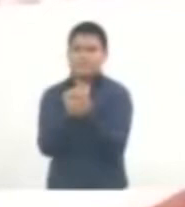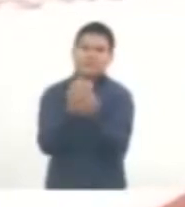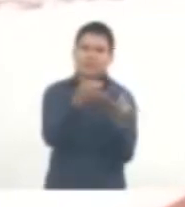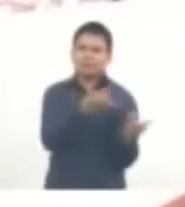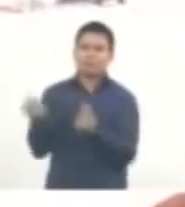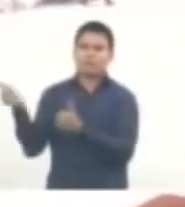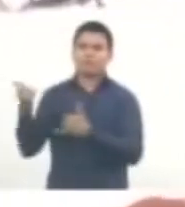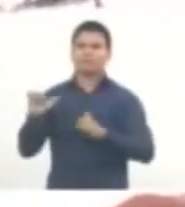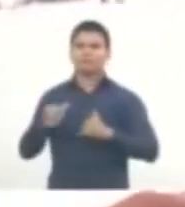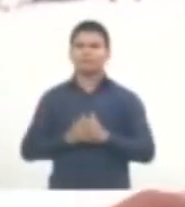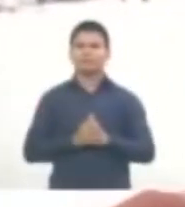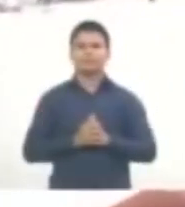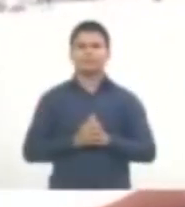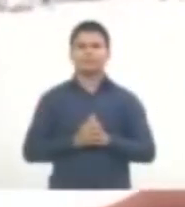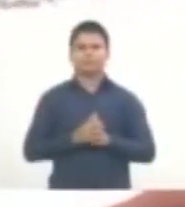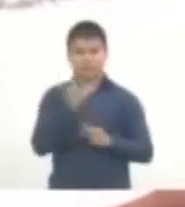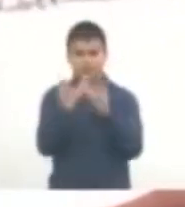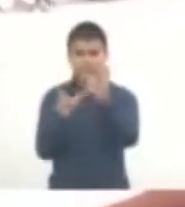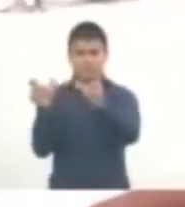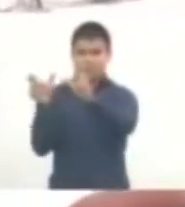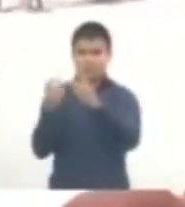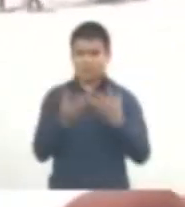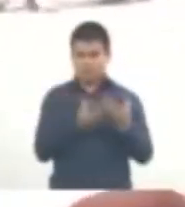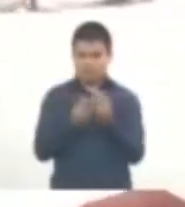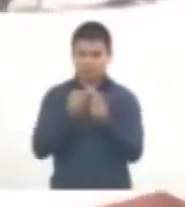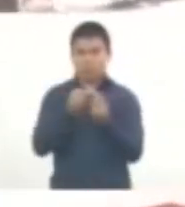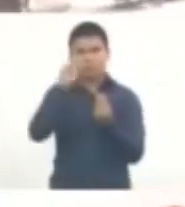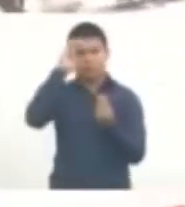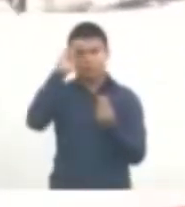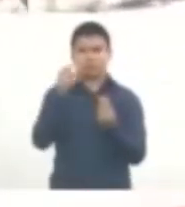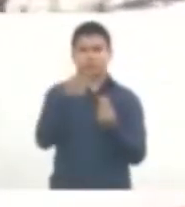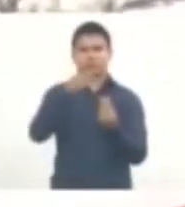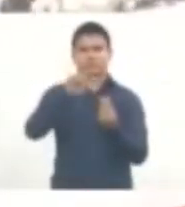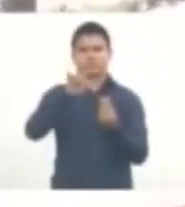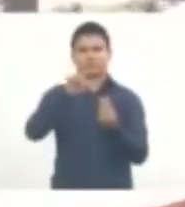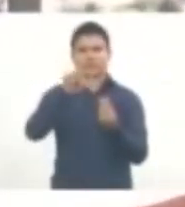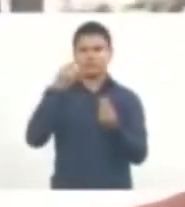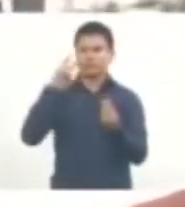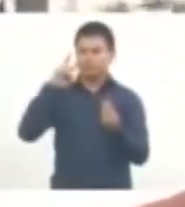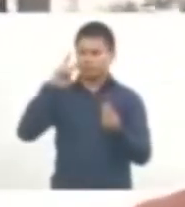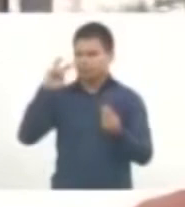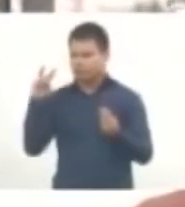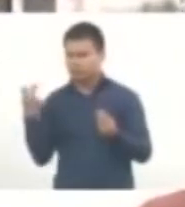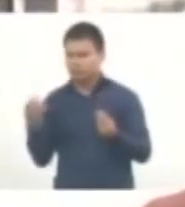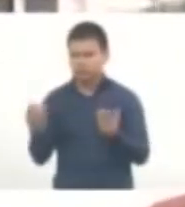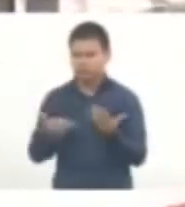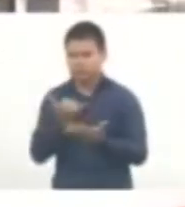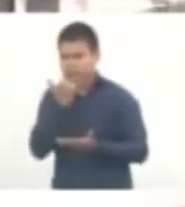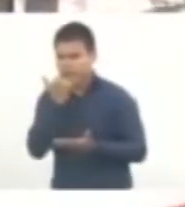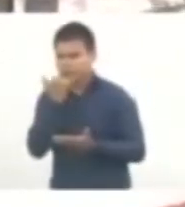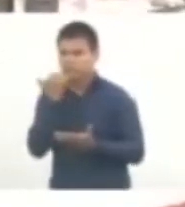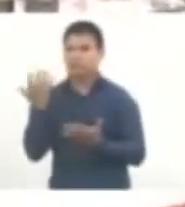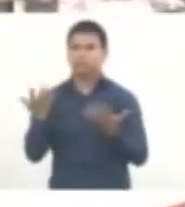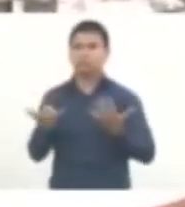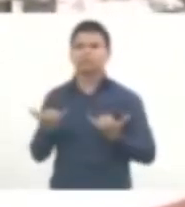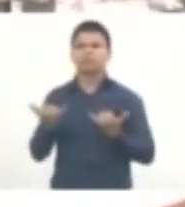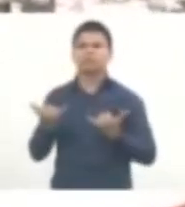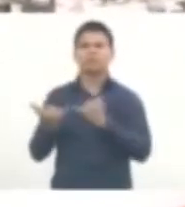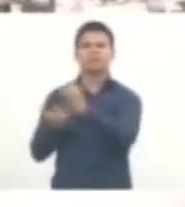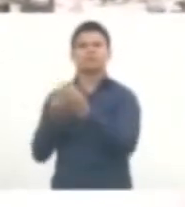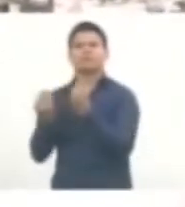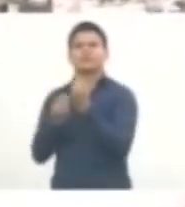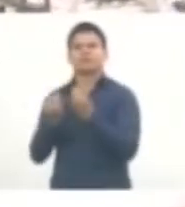personas, tengo un grupo especial del Gaula en esta jurisdicción, ya se han tomado